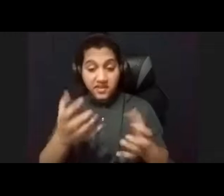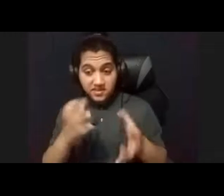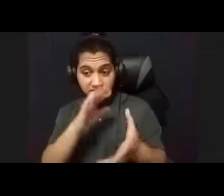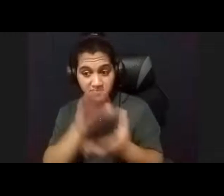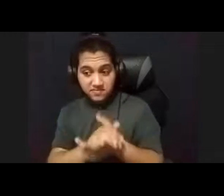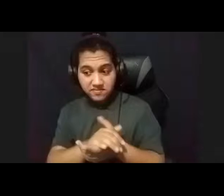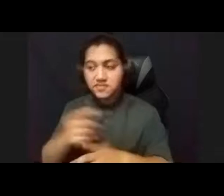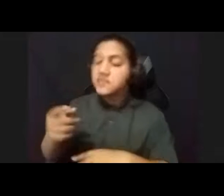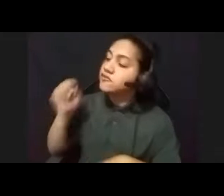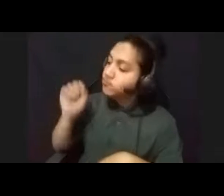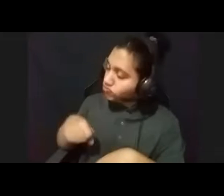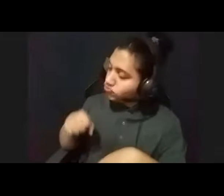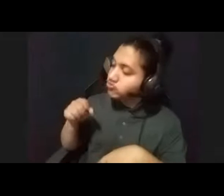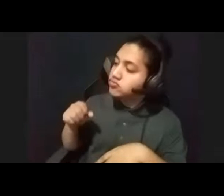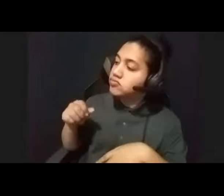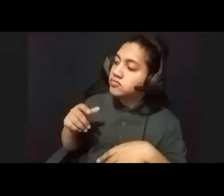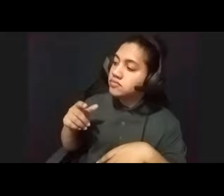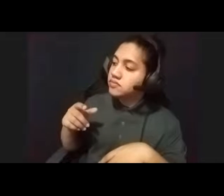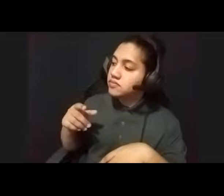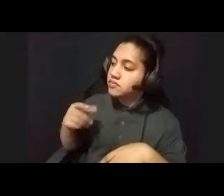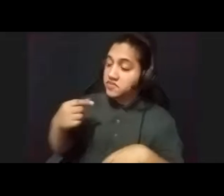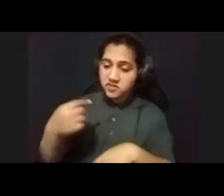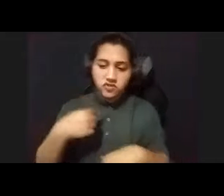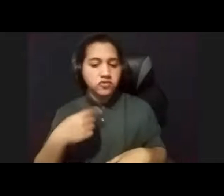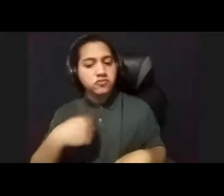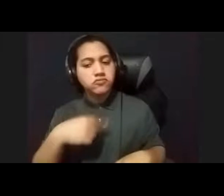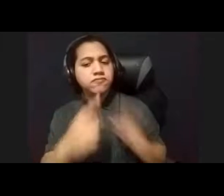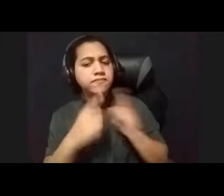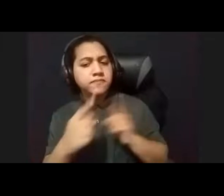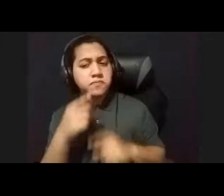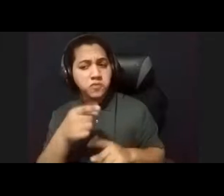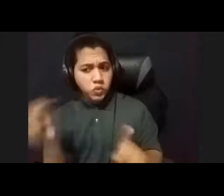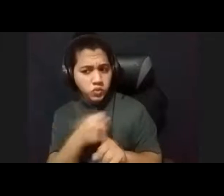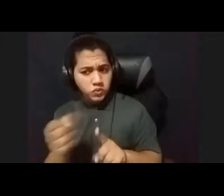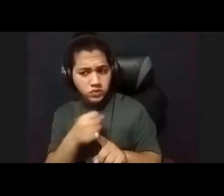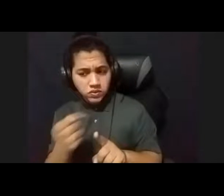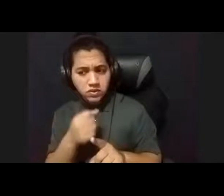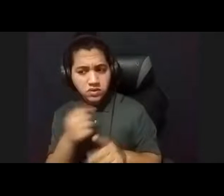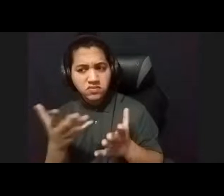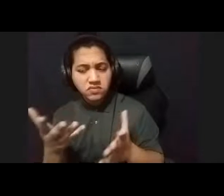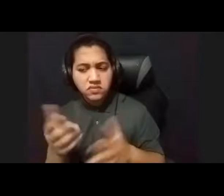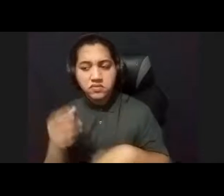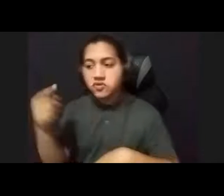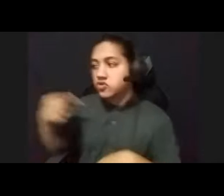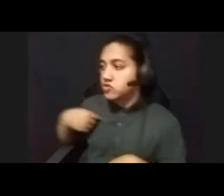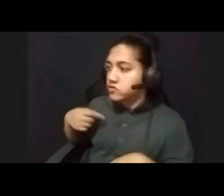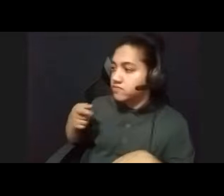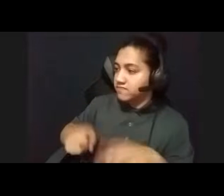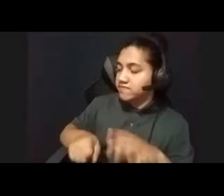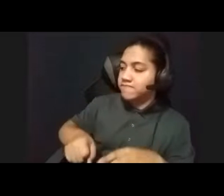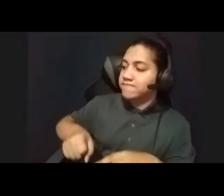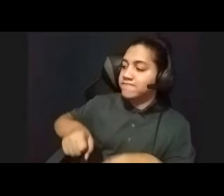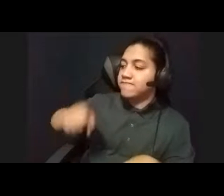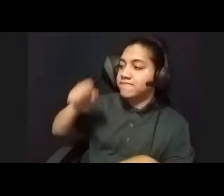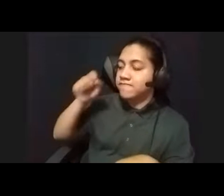que sí. Y ella le dice, si tenemos una discusión, ¿con qué tú me vas a pegar? Yo te voy a pegar con este rodillo, te voy